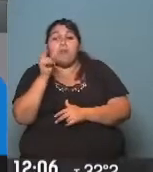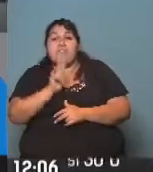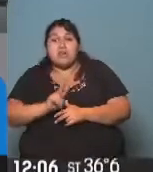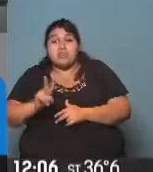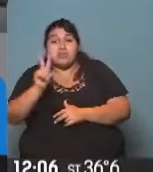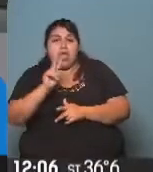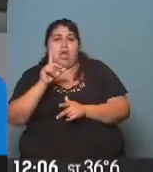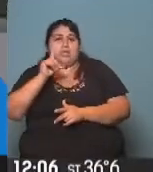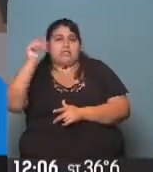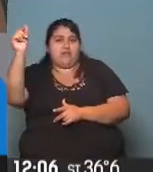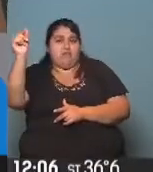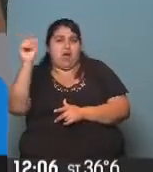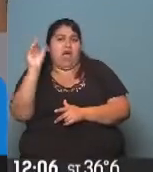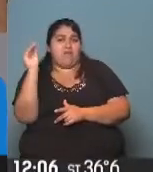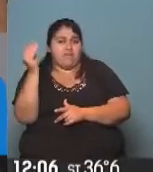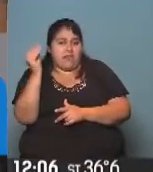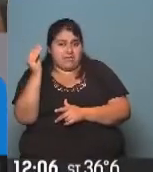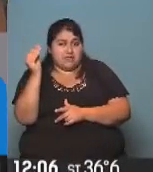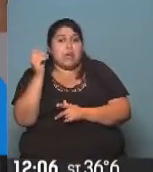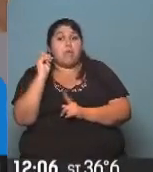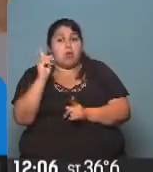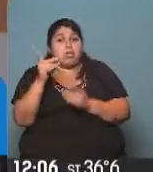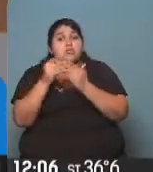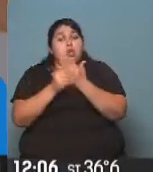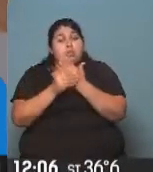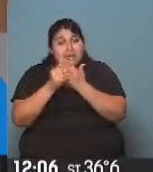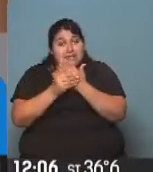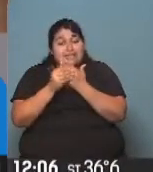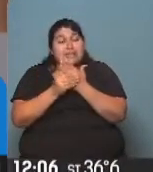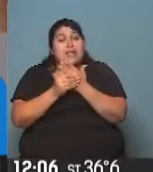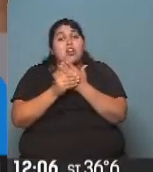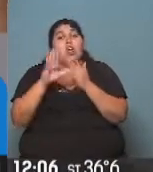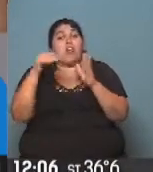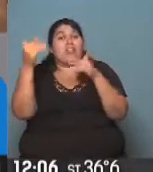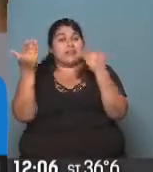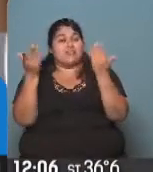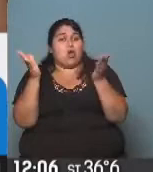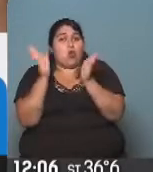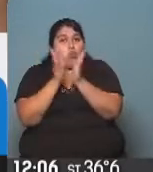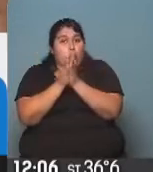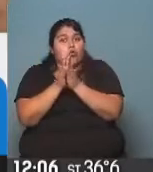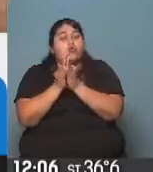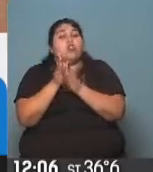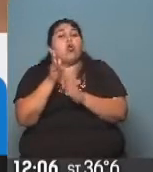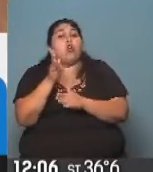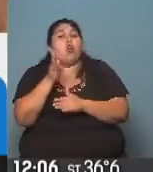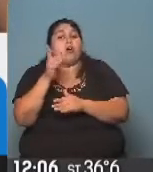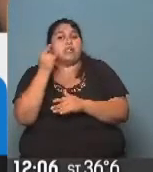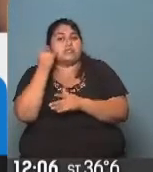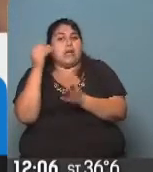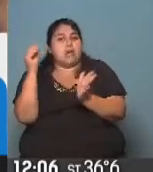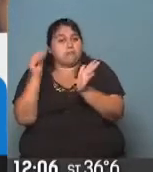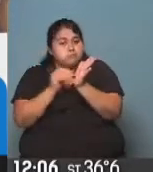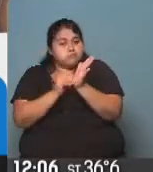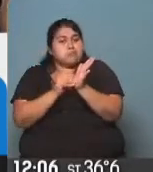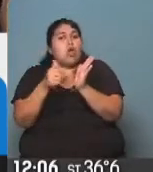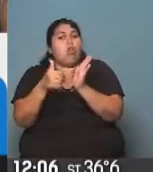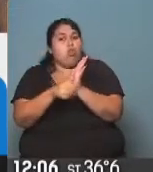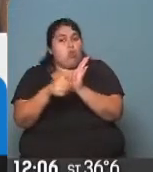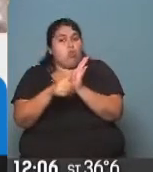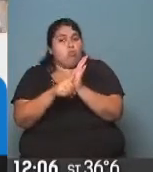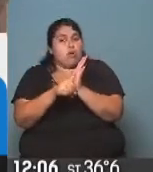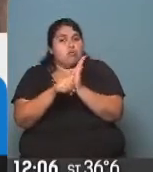destino a brasil por eso el ministerio del interior a través de la dirección de migraciones ya incluyó su nombre y su documento